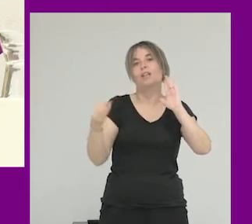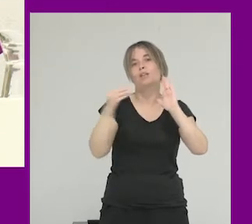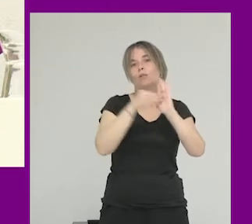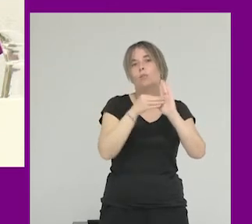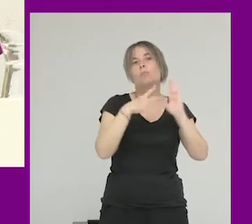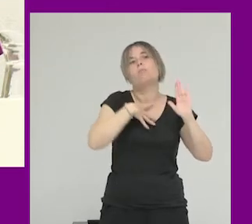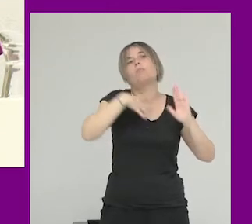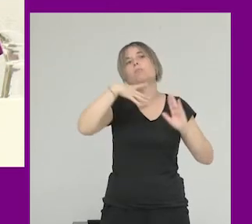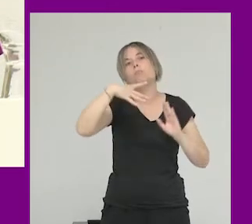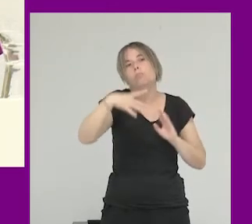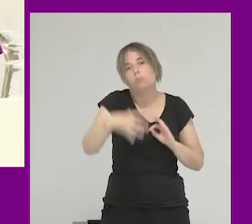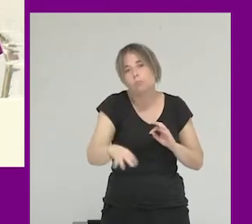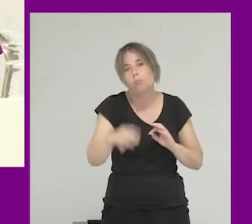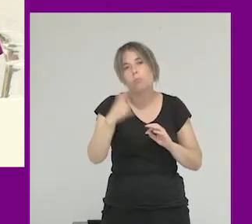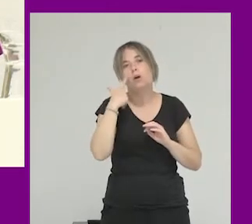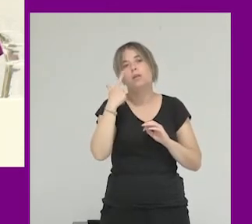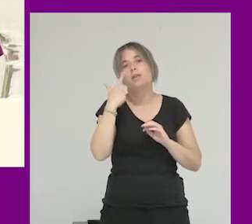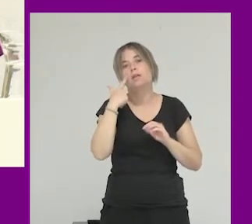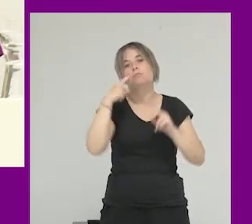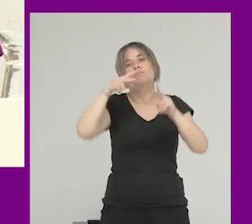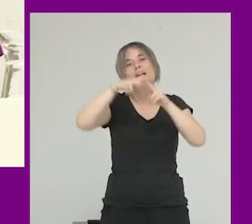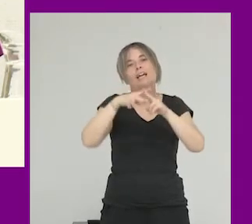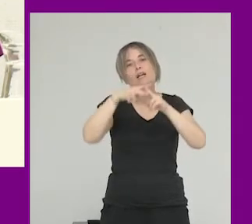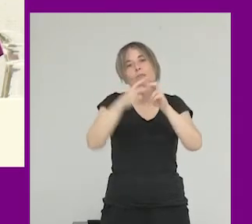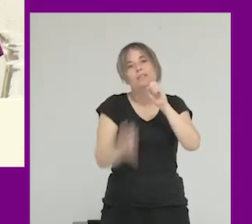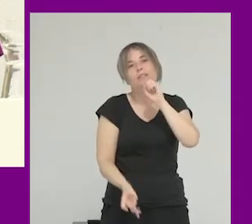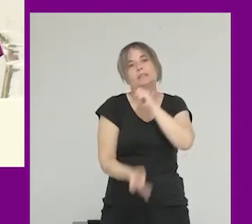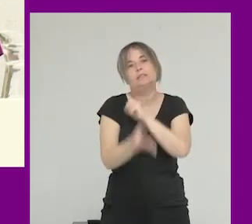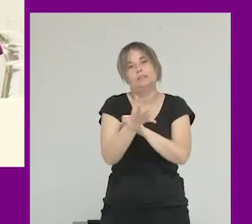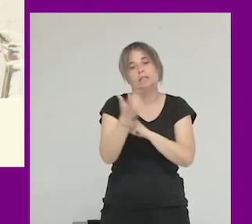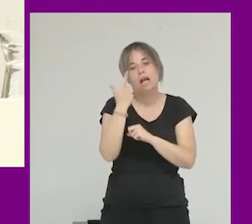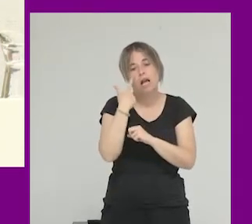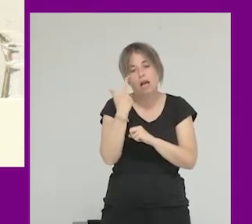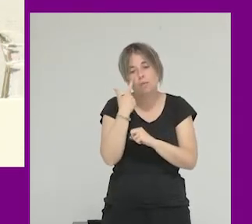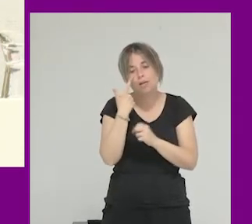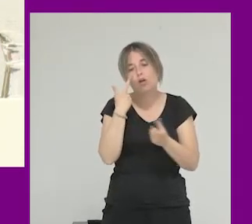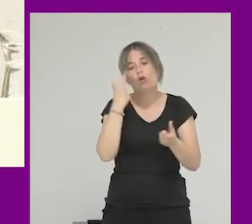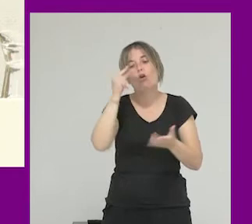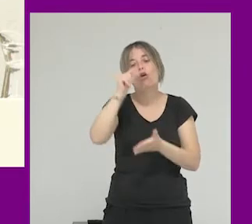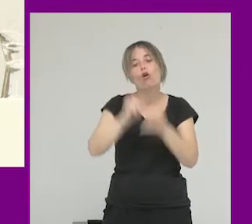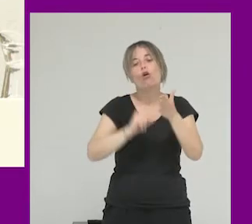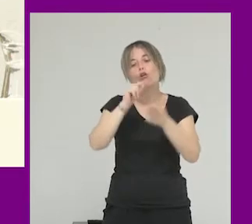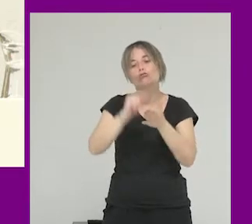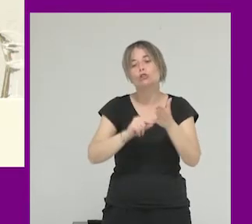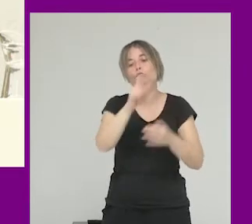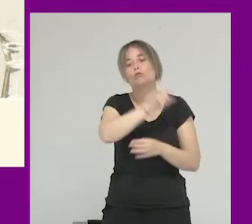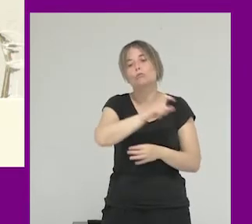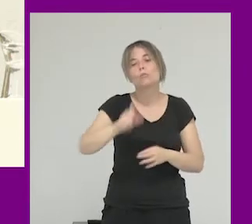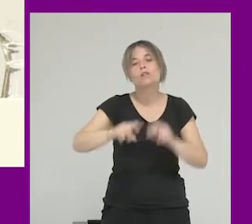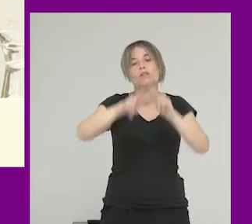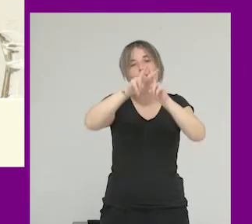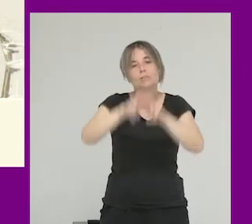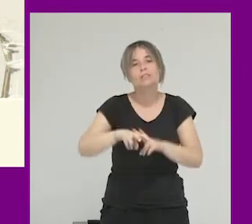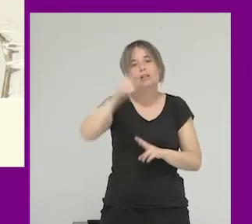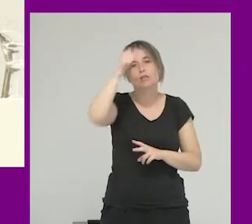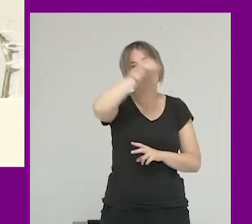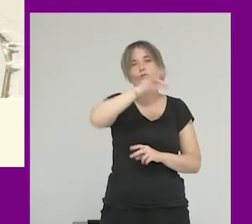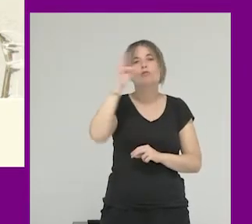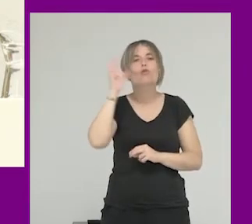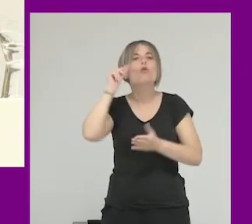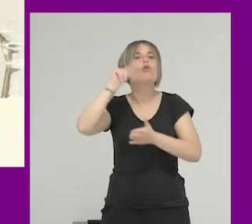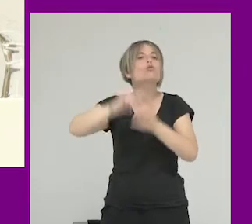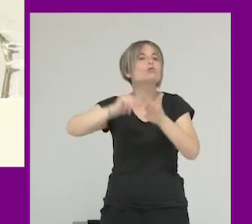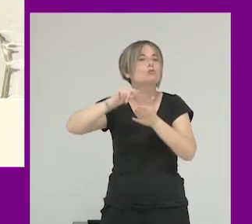posibilidad, el mecanismo de cómo se tiene que contratar a los investigadores y las investigadoras para